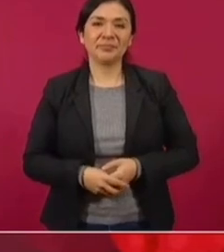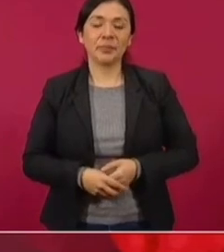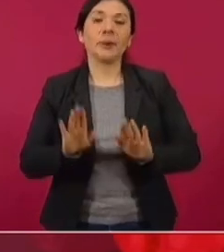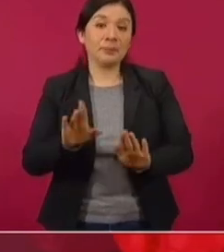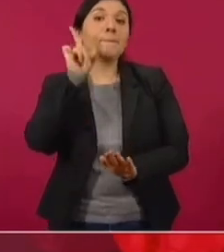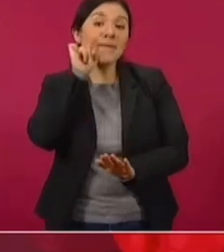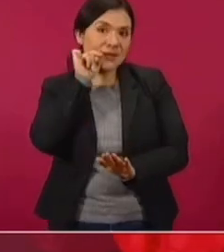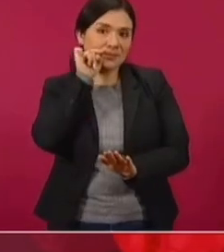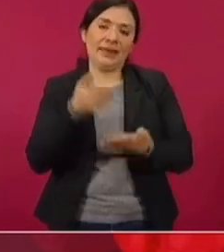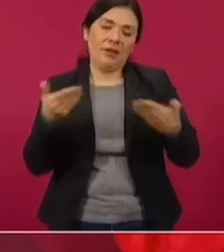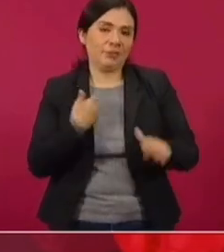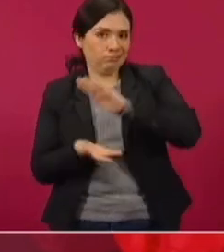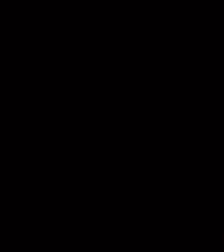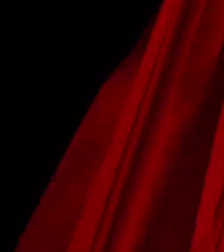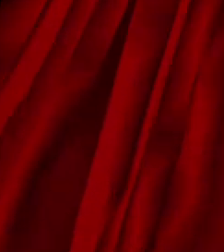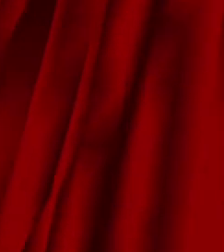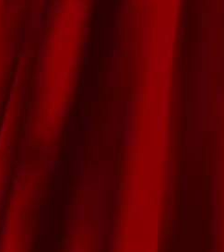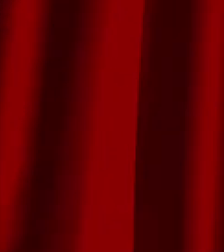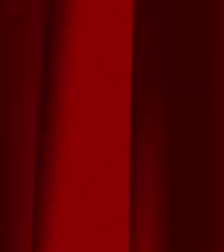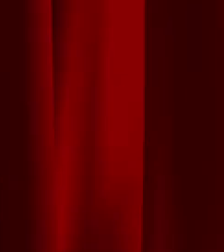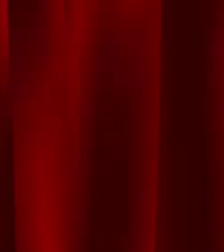viva México. Pero para mañana y ahora nos vamos a desayunar.